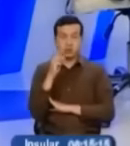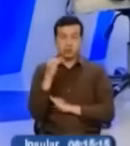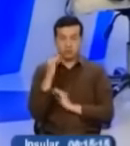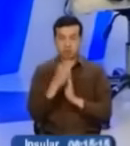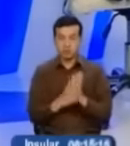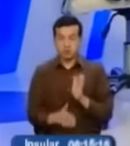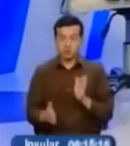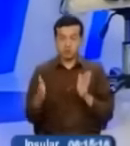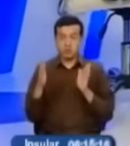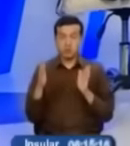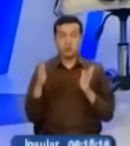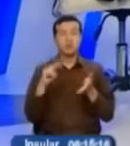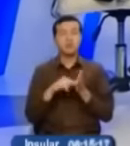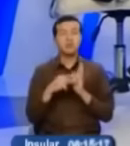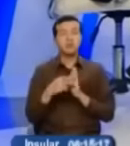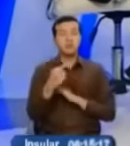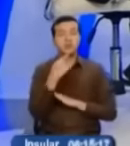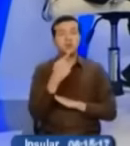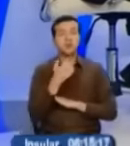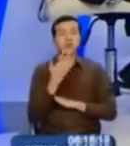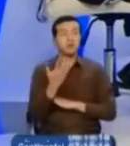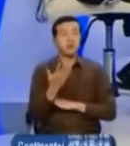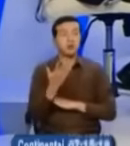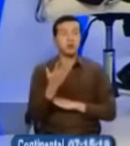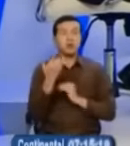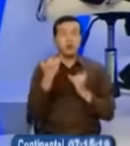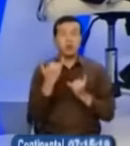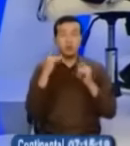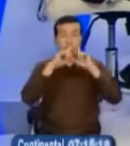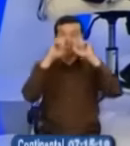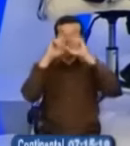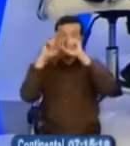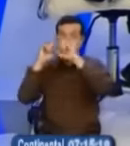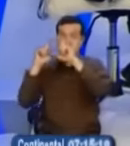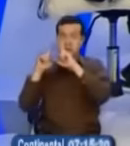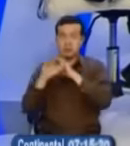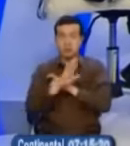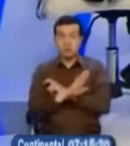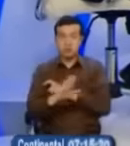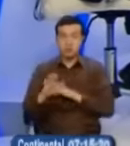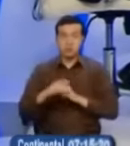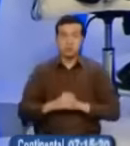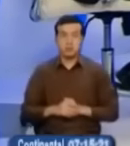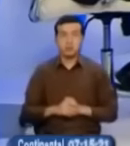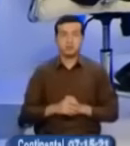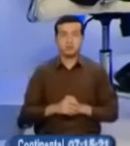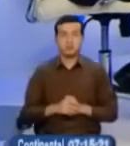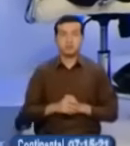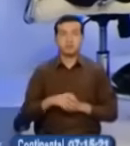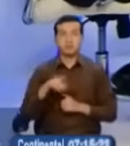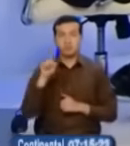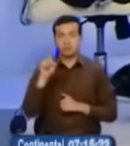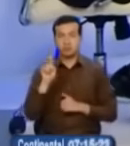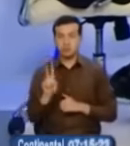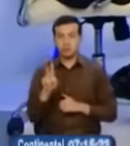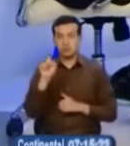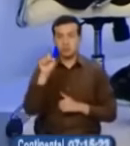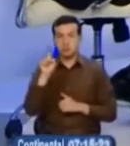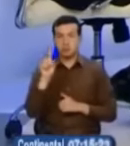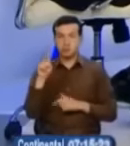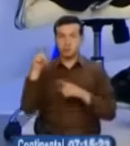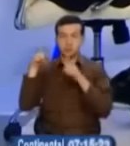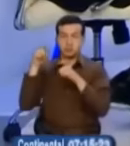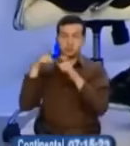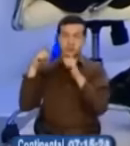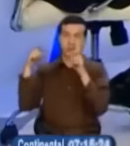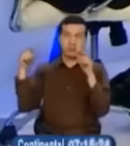encontramos, resulta que las cooperativas, solo las que están en el segmento 1 y 2, uh-huh, las más grandes, sin tomar en